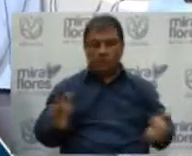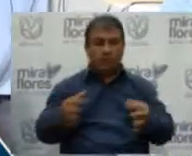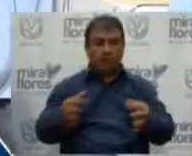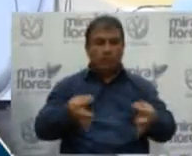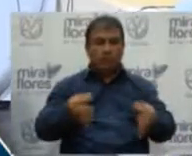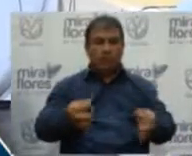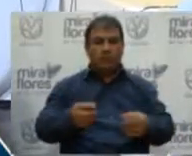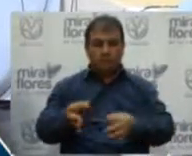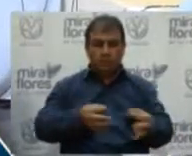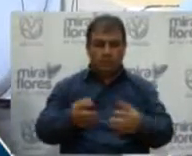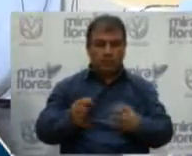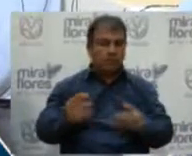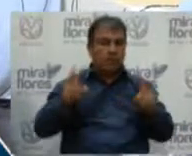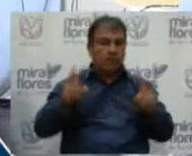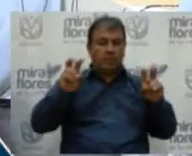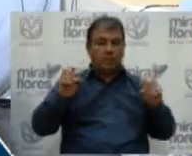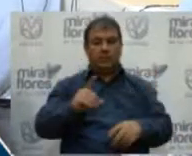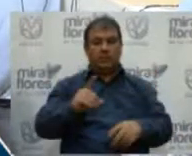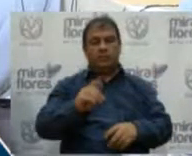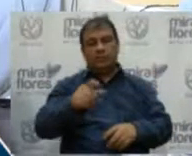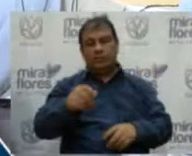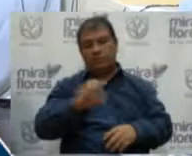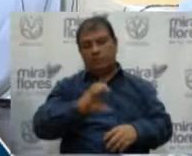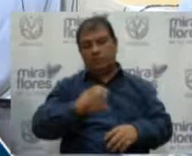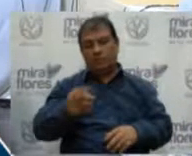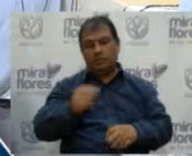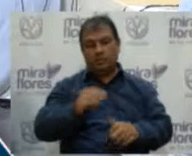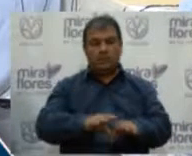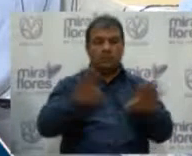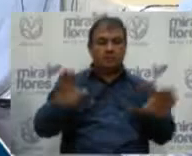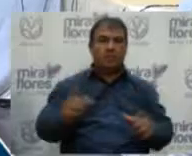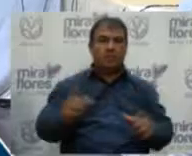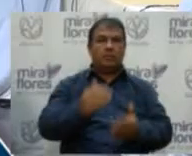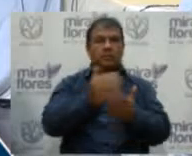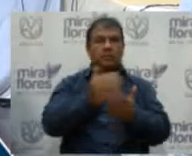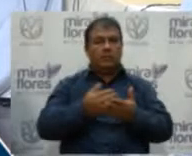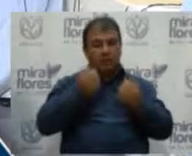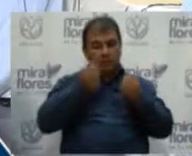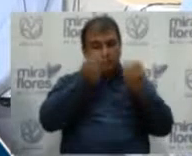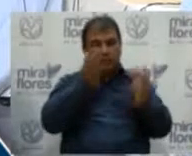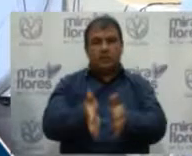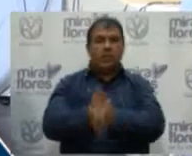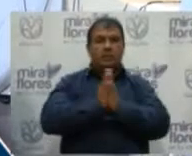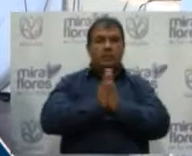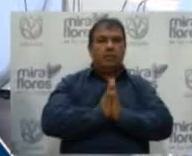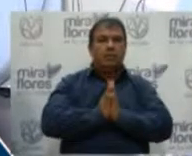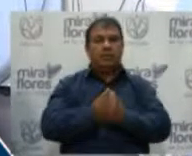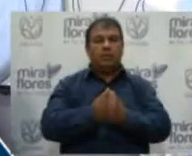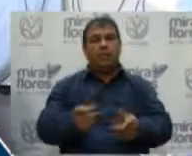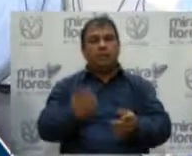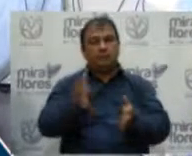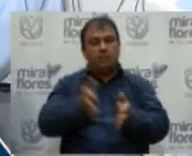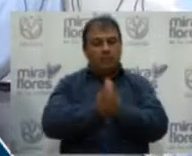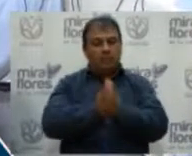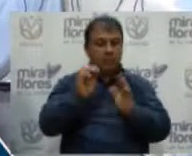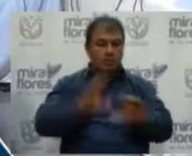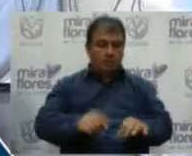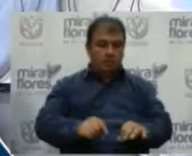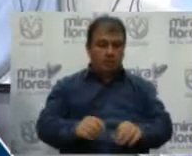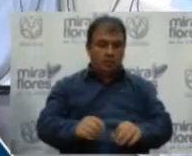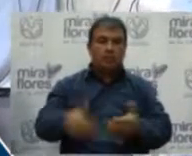dar cuenta. No tenemos temas en despacho, abrimos entonces la estación informes y pedidos. ¿Pedidos por escrito han llegado a la